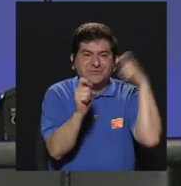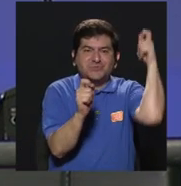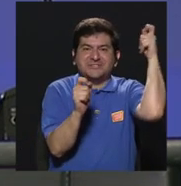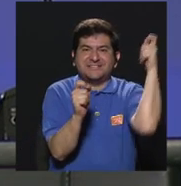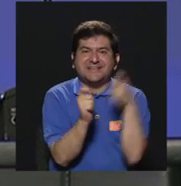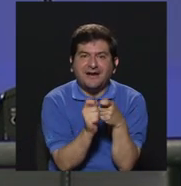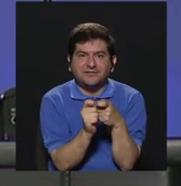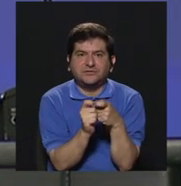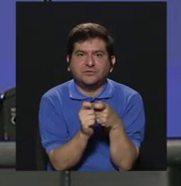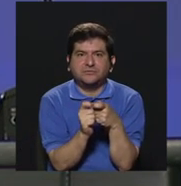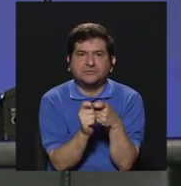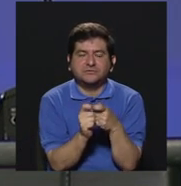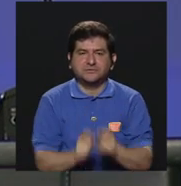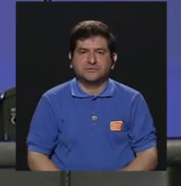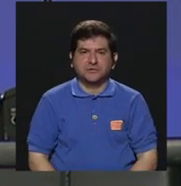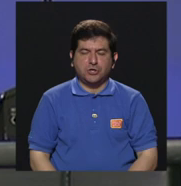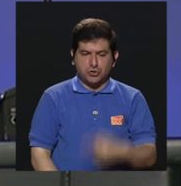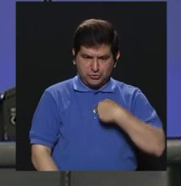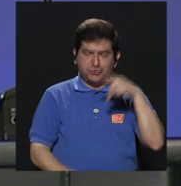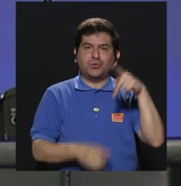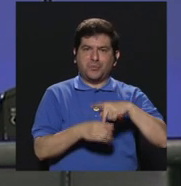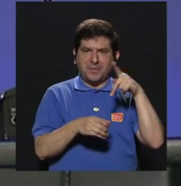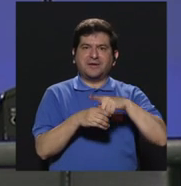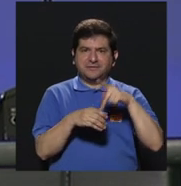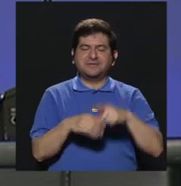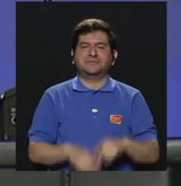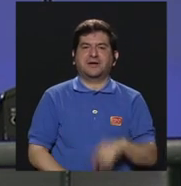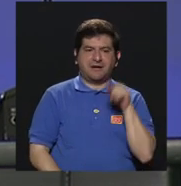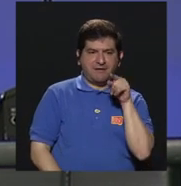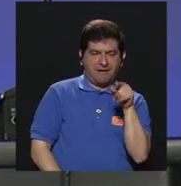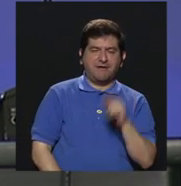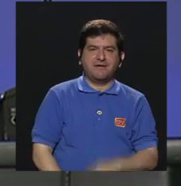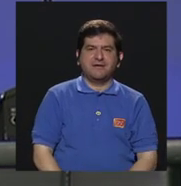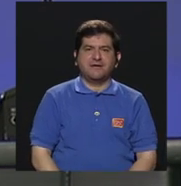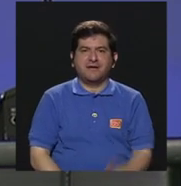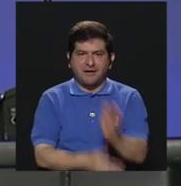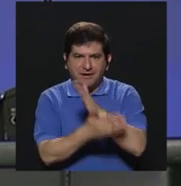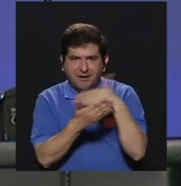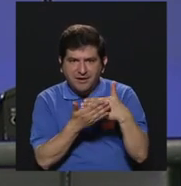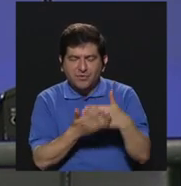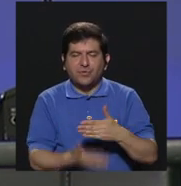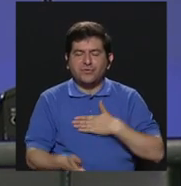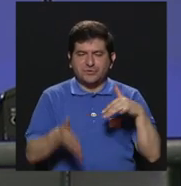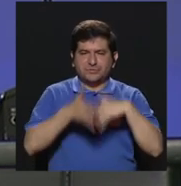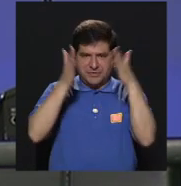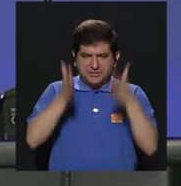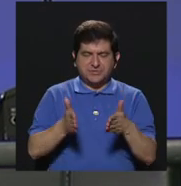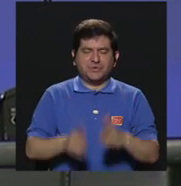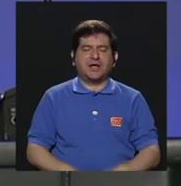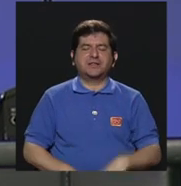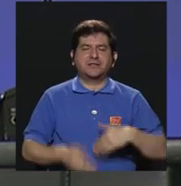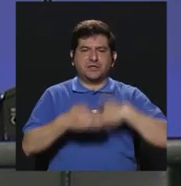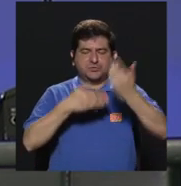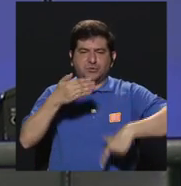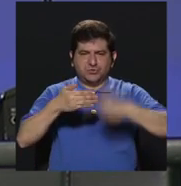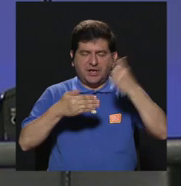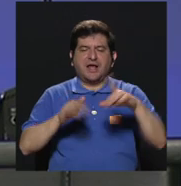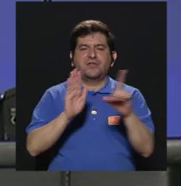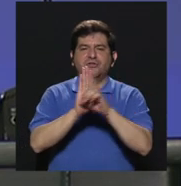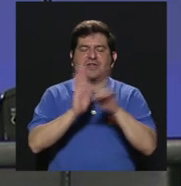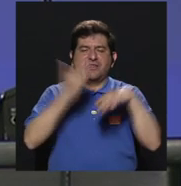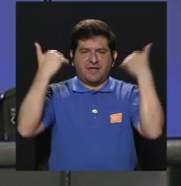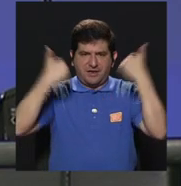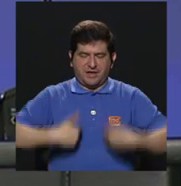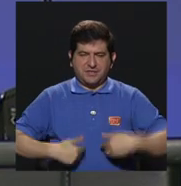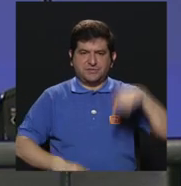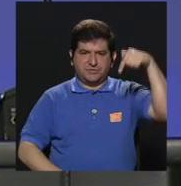concretos en los cuales he participado, muchos de ellos con mis estudiantes de posgrado en Derechos Humanos